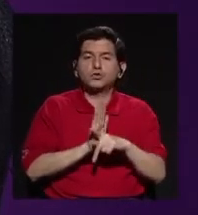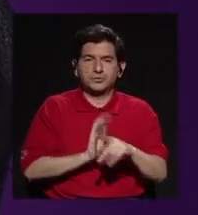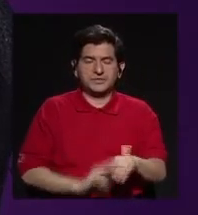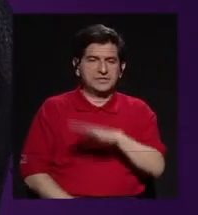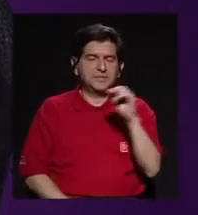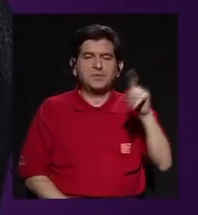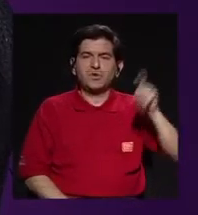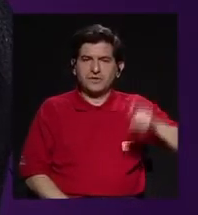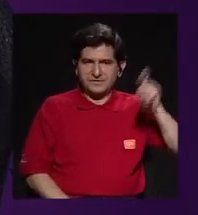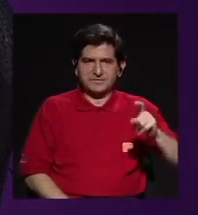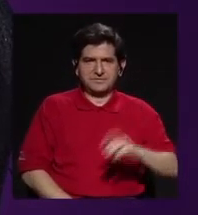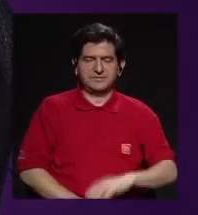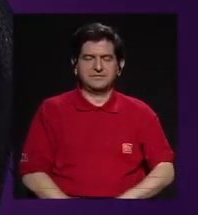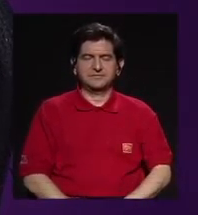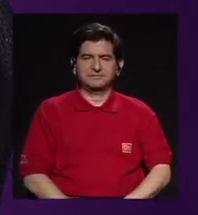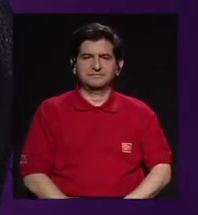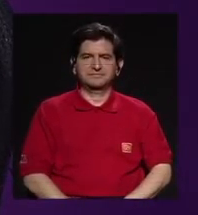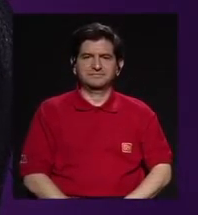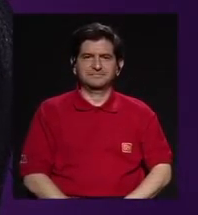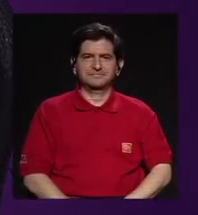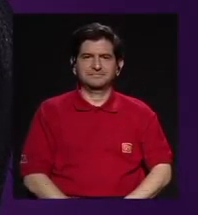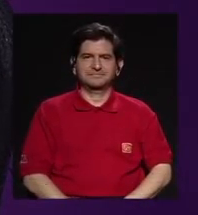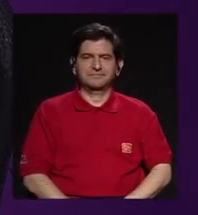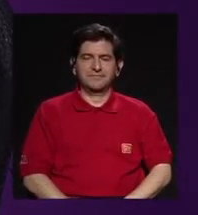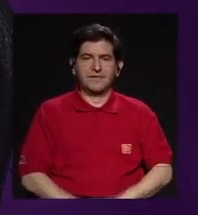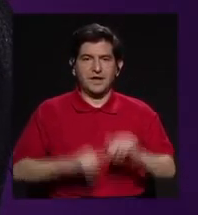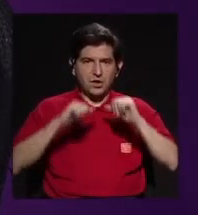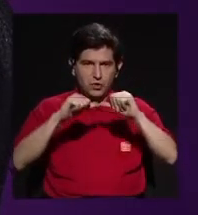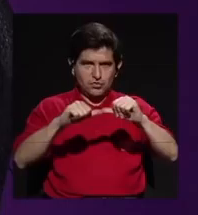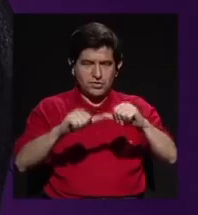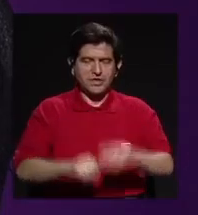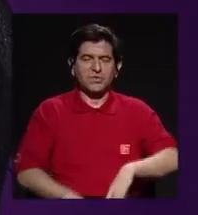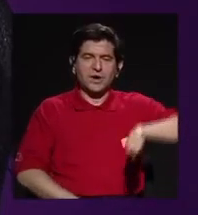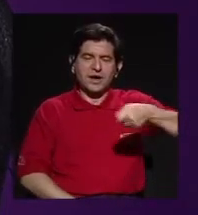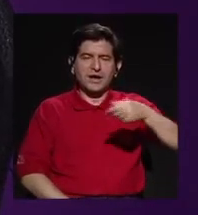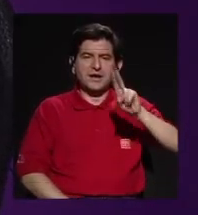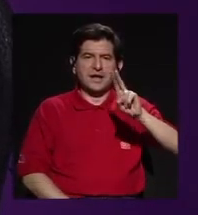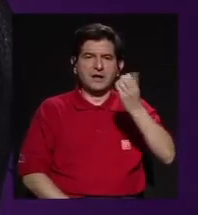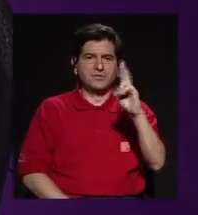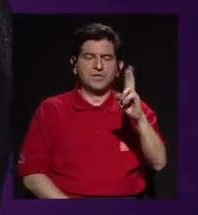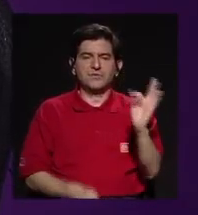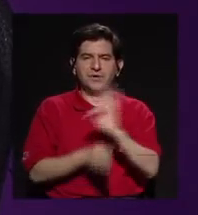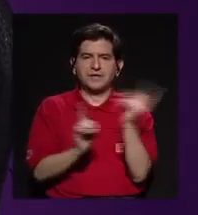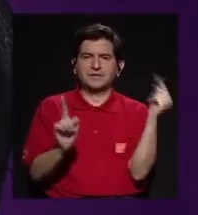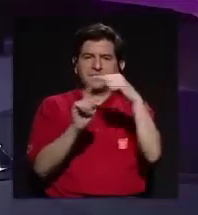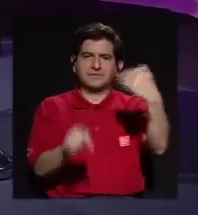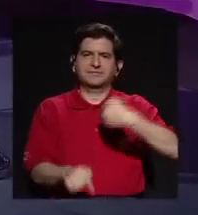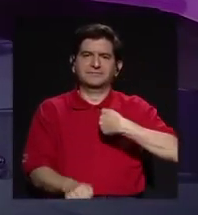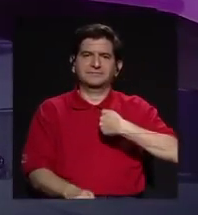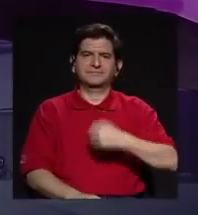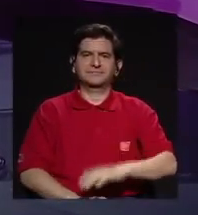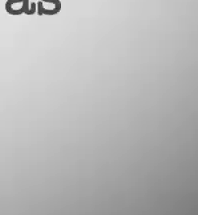a otras necesidades. Quédese con Canal UCR TV Consentido.